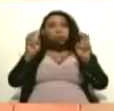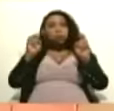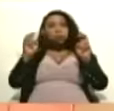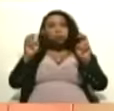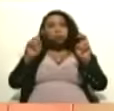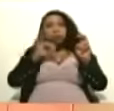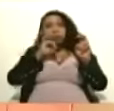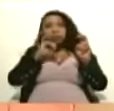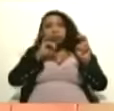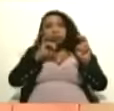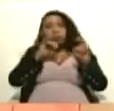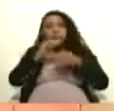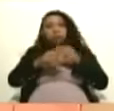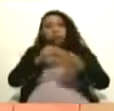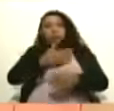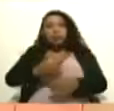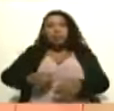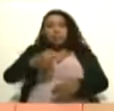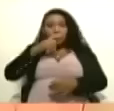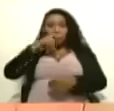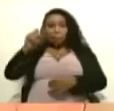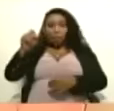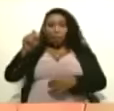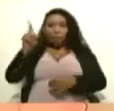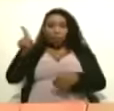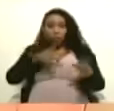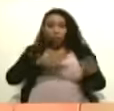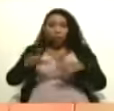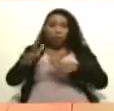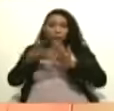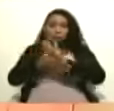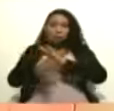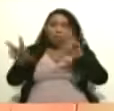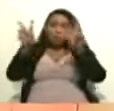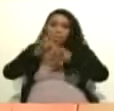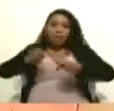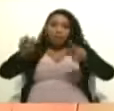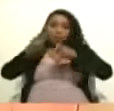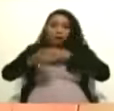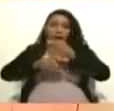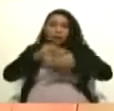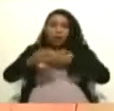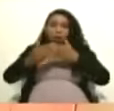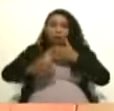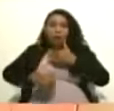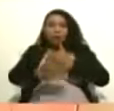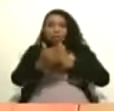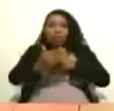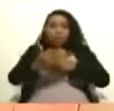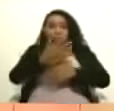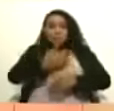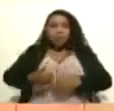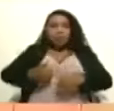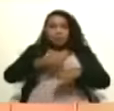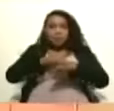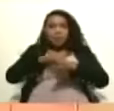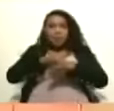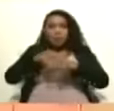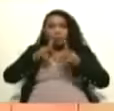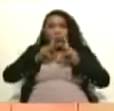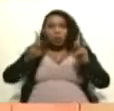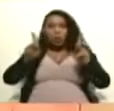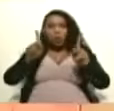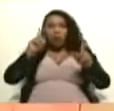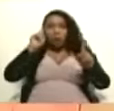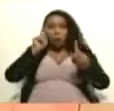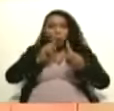la información que dio el presidente maduro anoche en su programa sobre esta investigación que se estaría adelantando por parte del Ministerio Público hacia